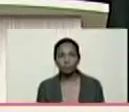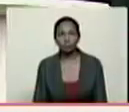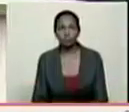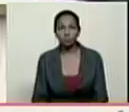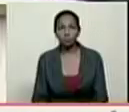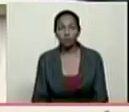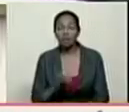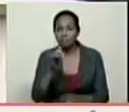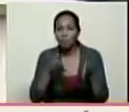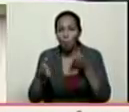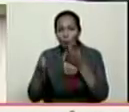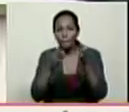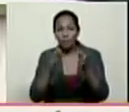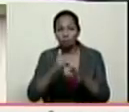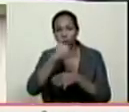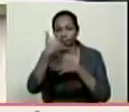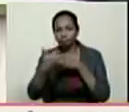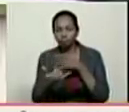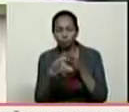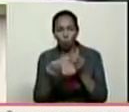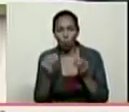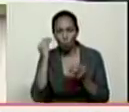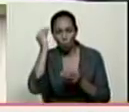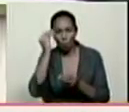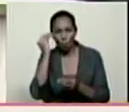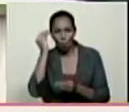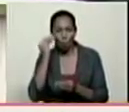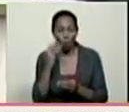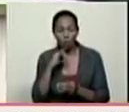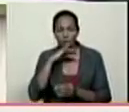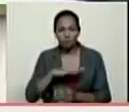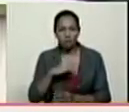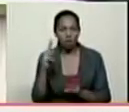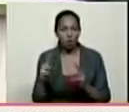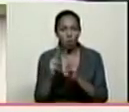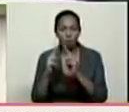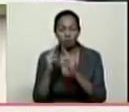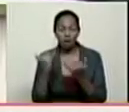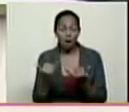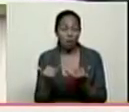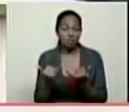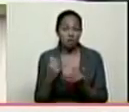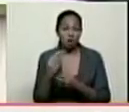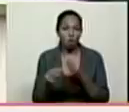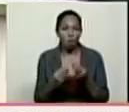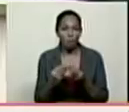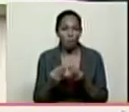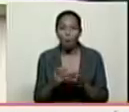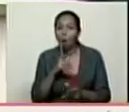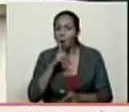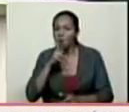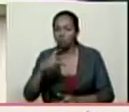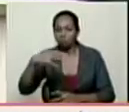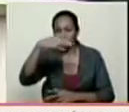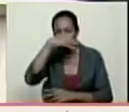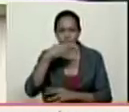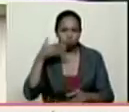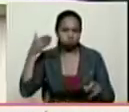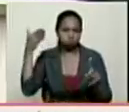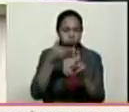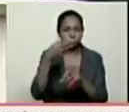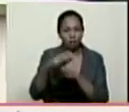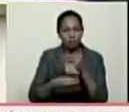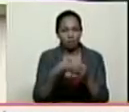planificaron y perpetraron lo que la historia conocerá y lo que ya conoce como el más brutal y criminal